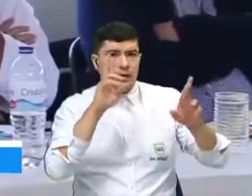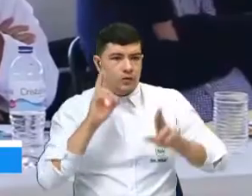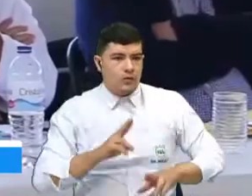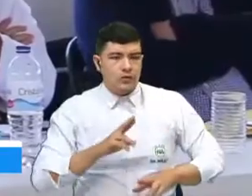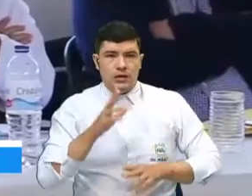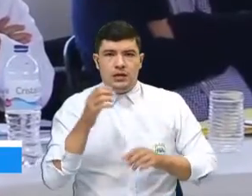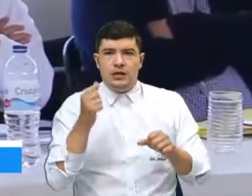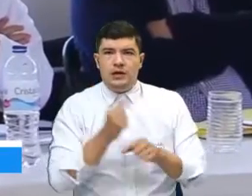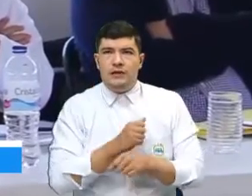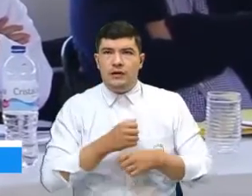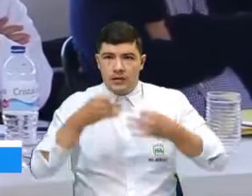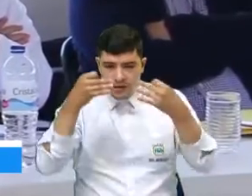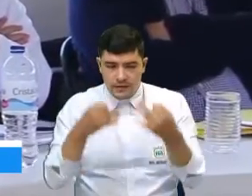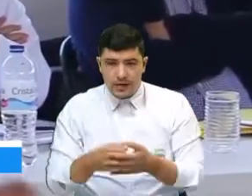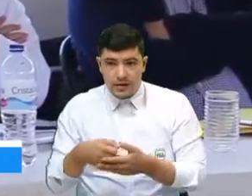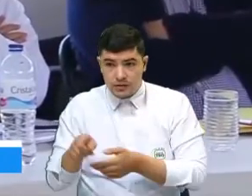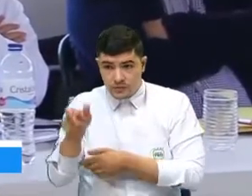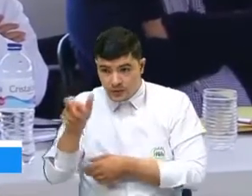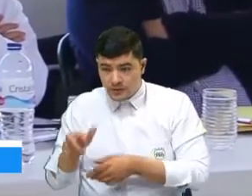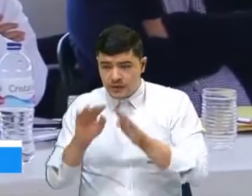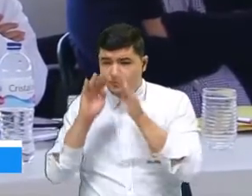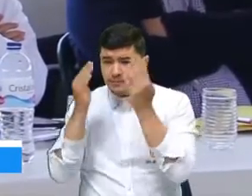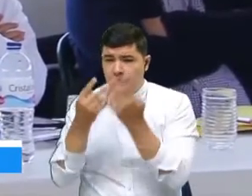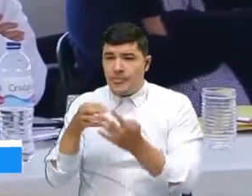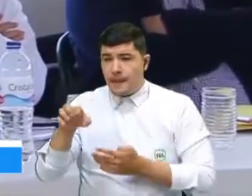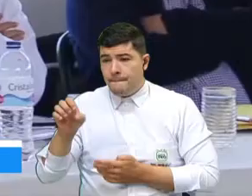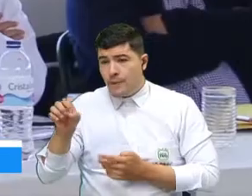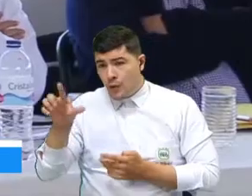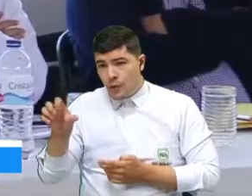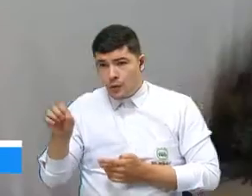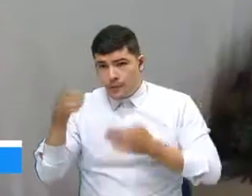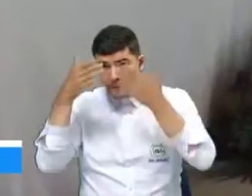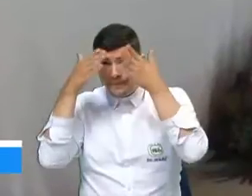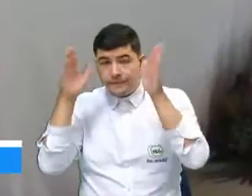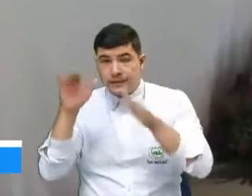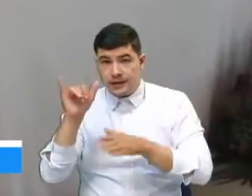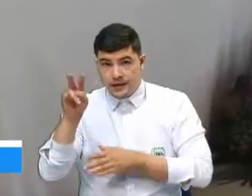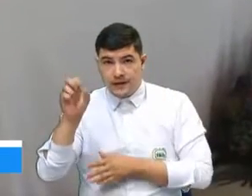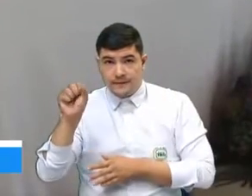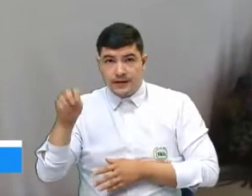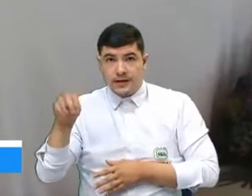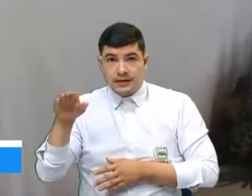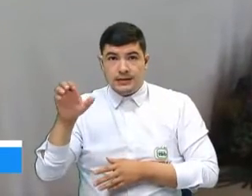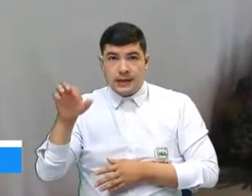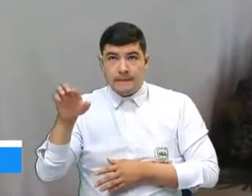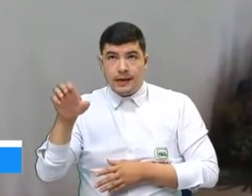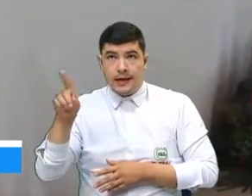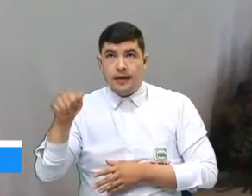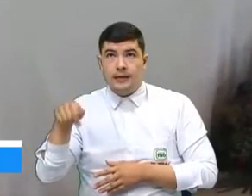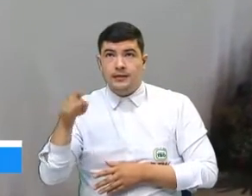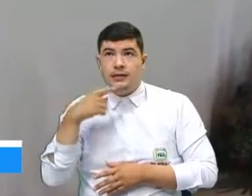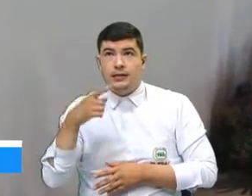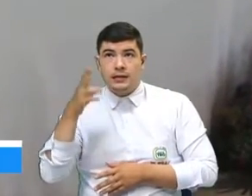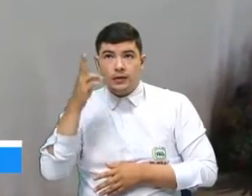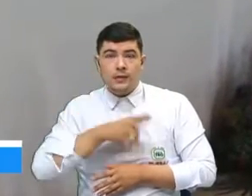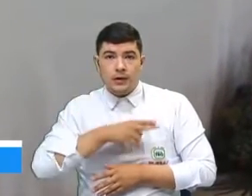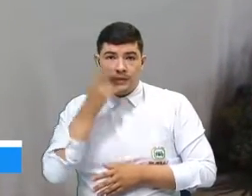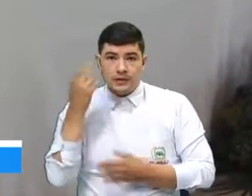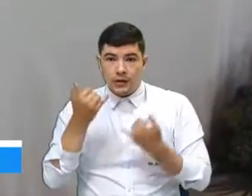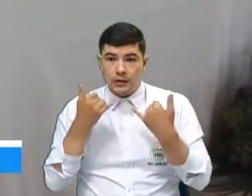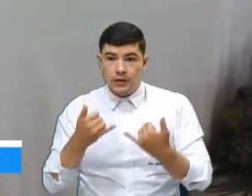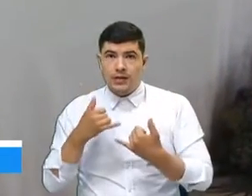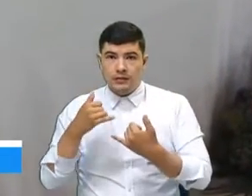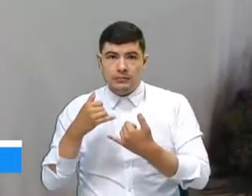es. El senador del Polo Democrático, Iván Cepeda, afirmó que el compromiso de la Comisión de Paz es a que se llegue a un acuerdo humanitario y se